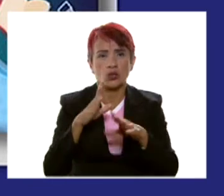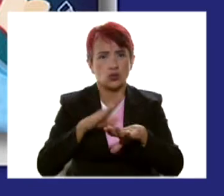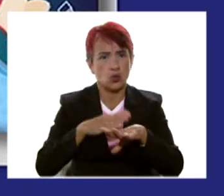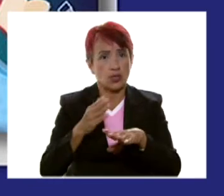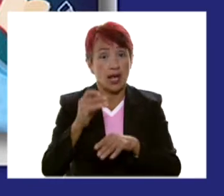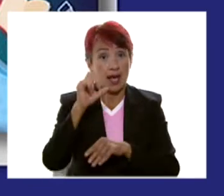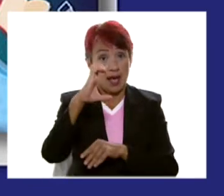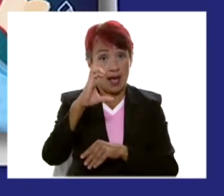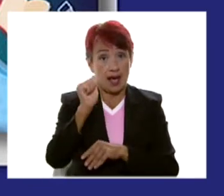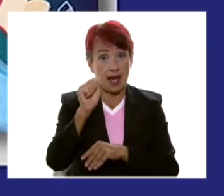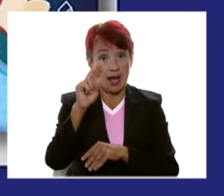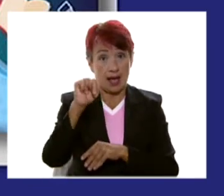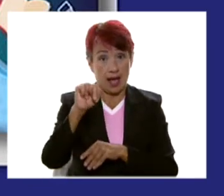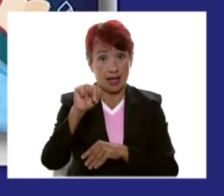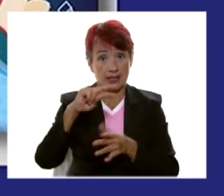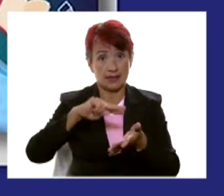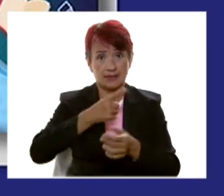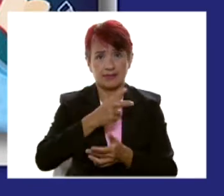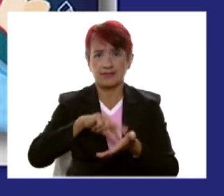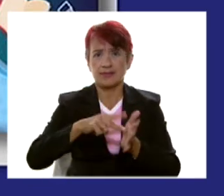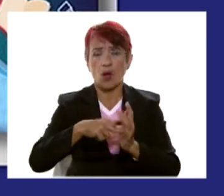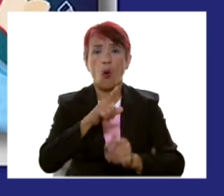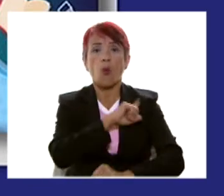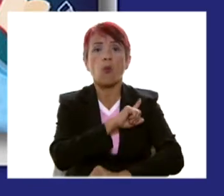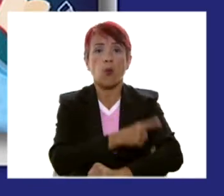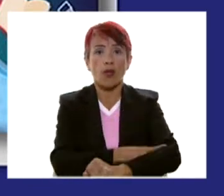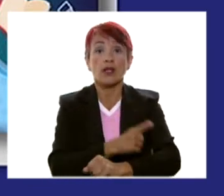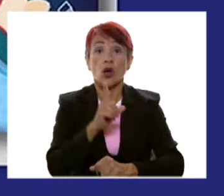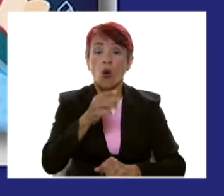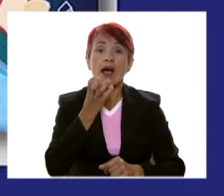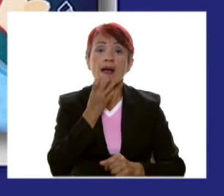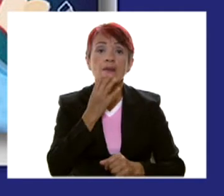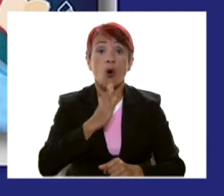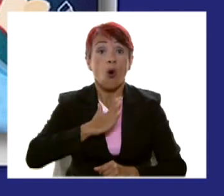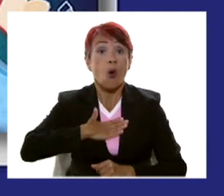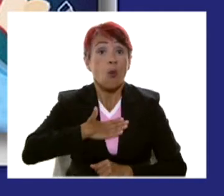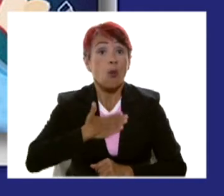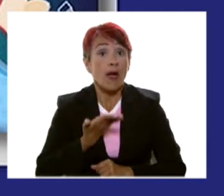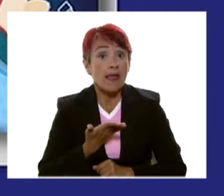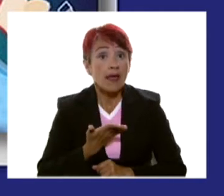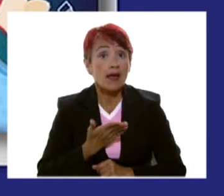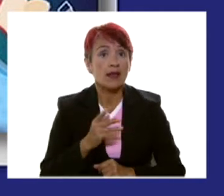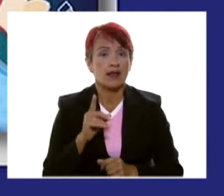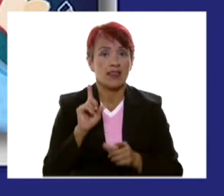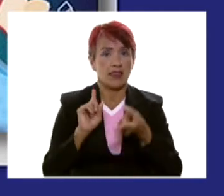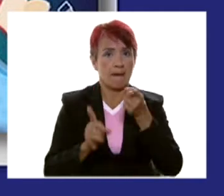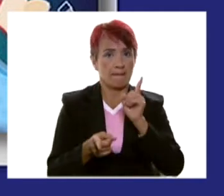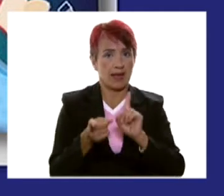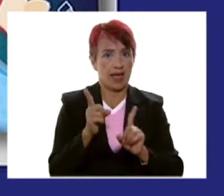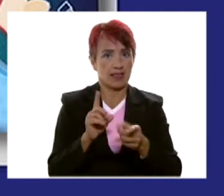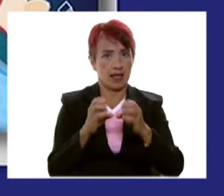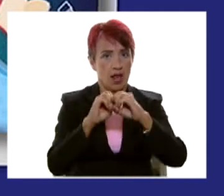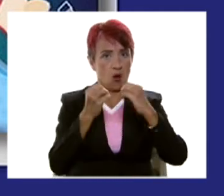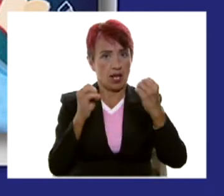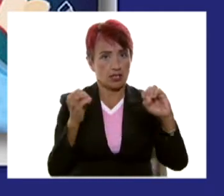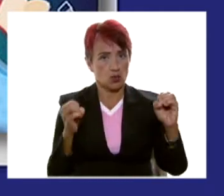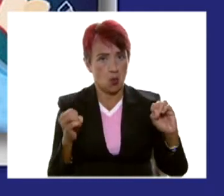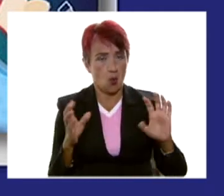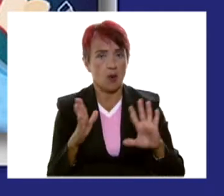Normalmente can para el español significa poder. ¿Ok? Pero posibilidad de ciertas cosas. ¿Ok? Poder de